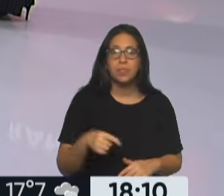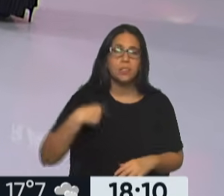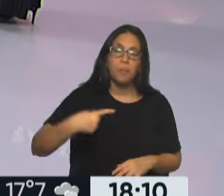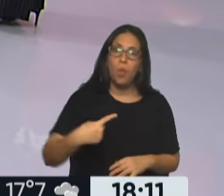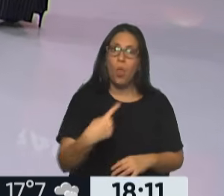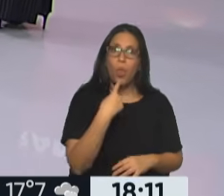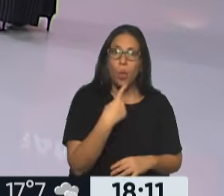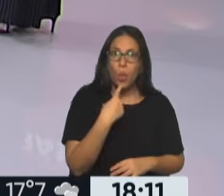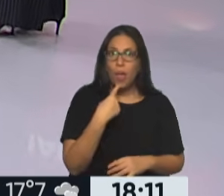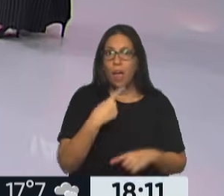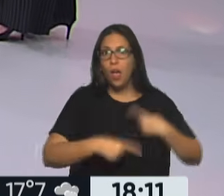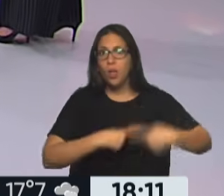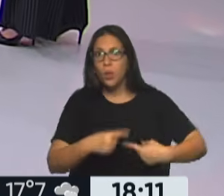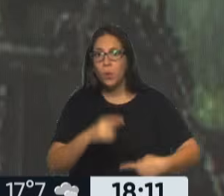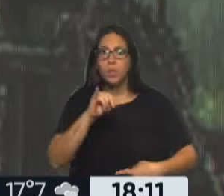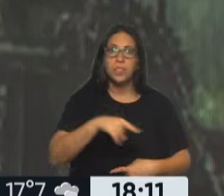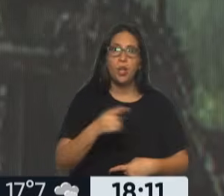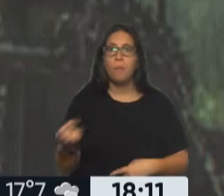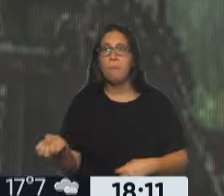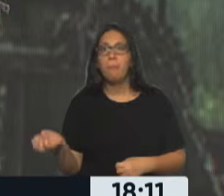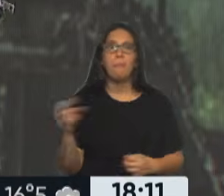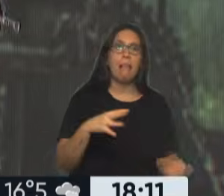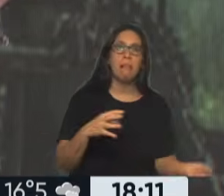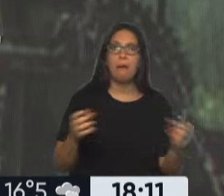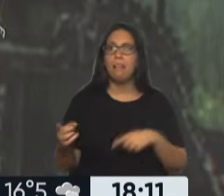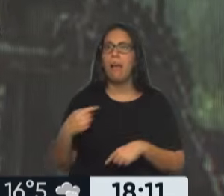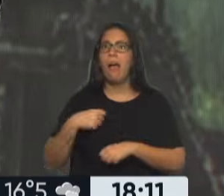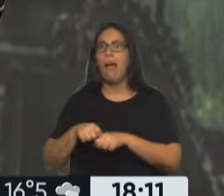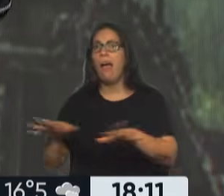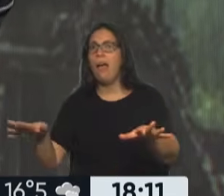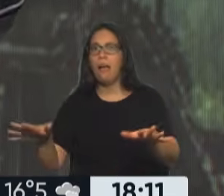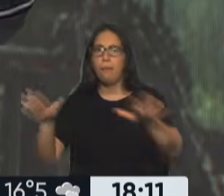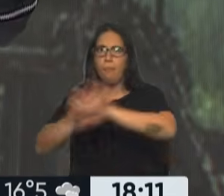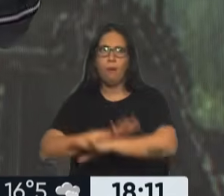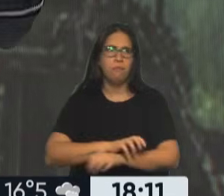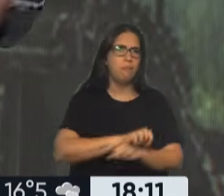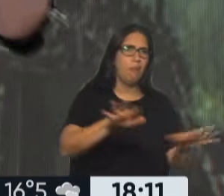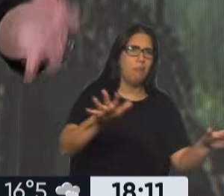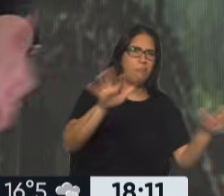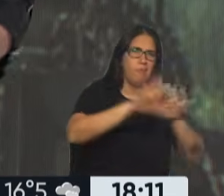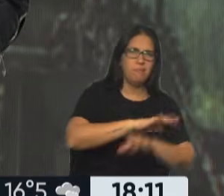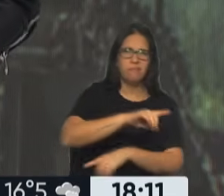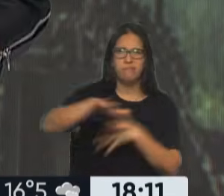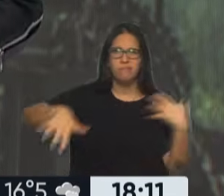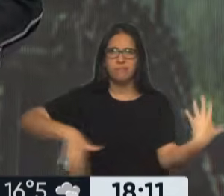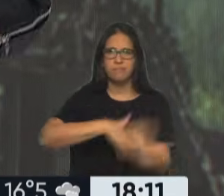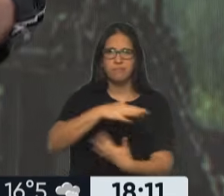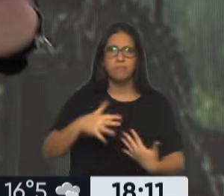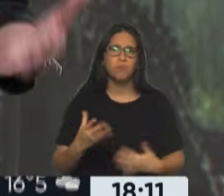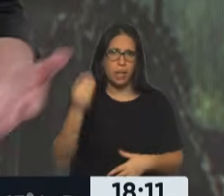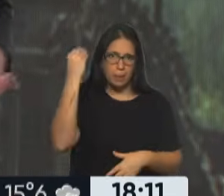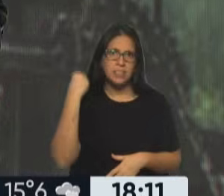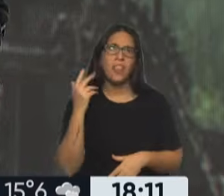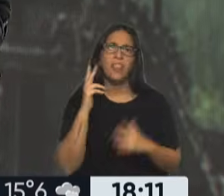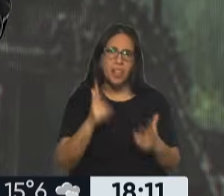siempre, sobre todo estos intercambios de mensajes que quedan como todos atados con alambres, ¿no? Porque digo, ¿cuántas veces hemos hablado de ceses al fuego? ¿Cuántas